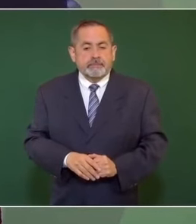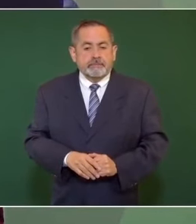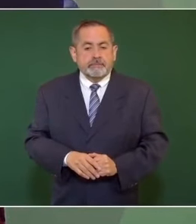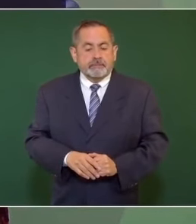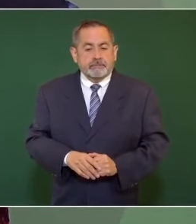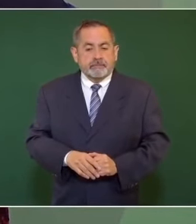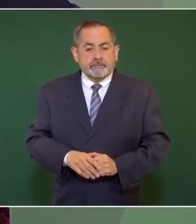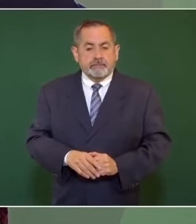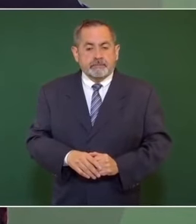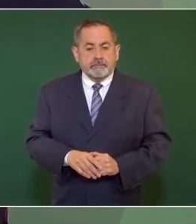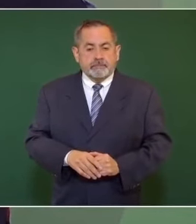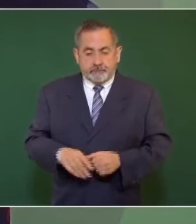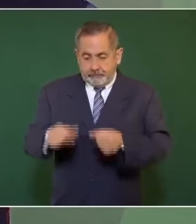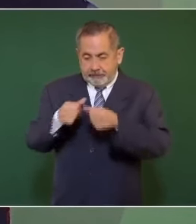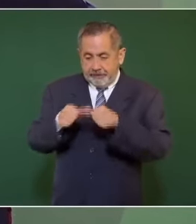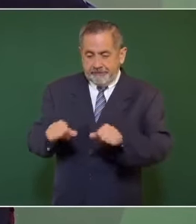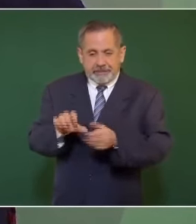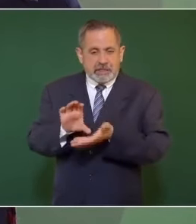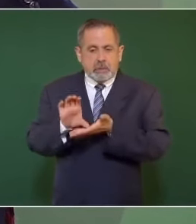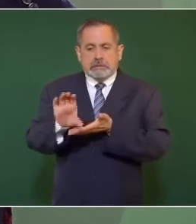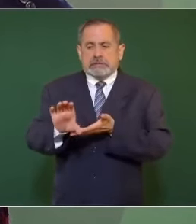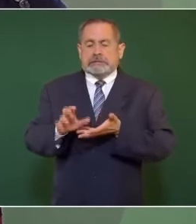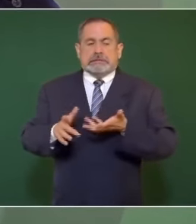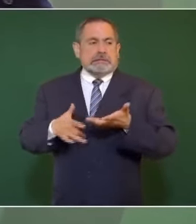eso produce mucha tentación.